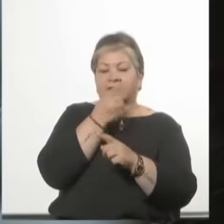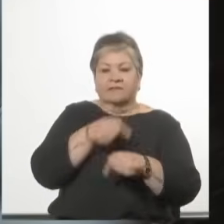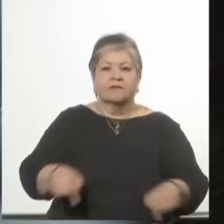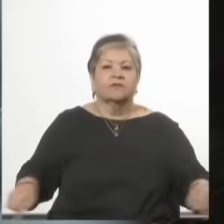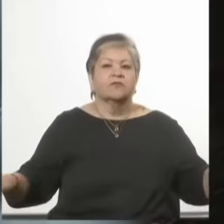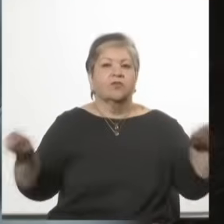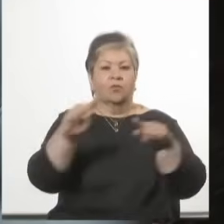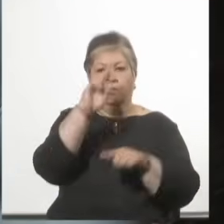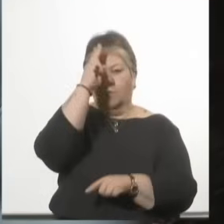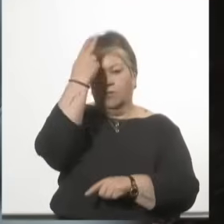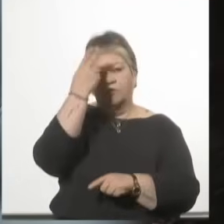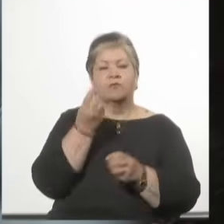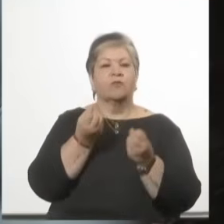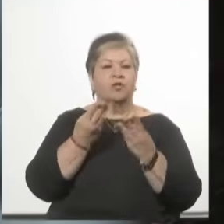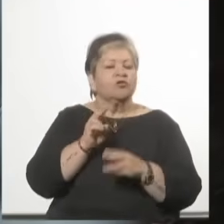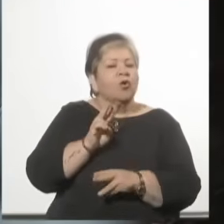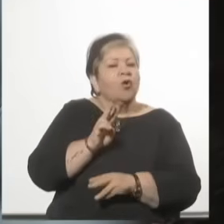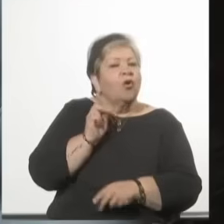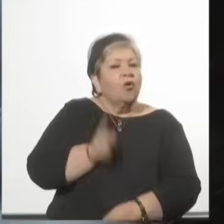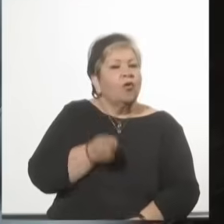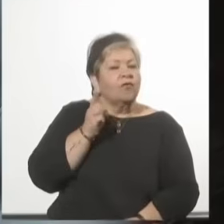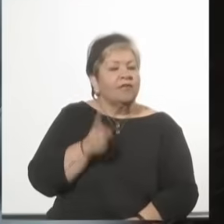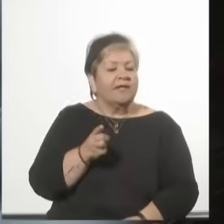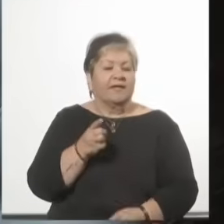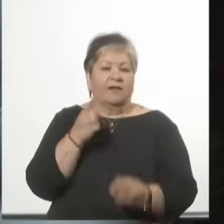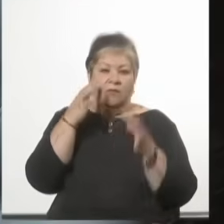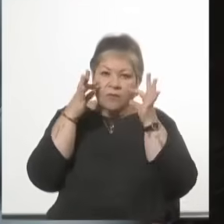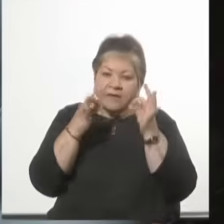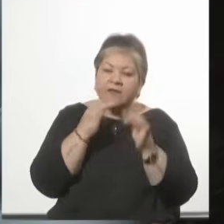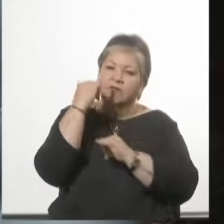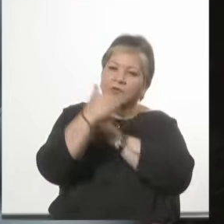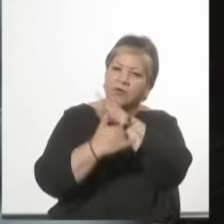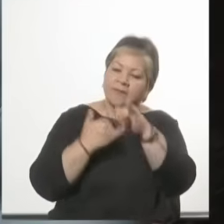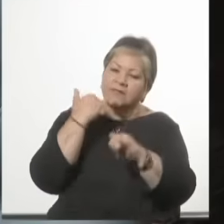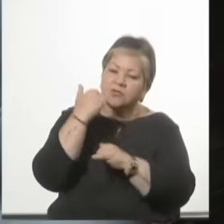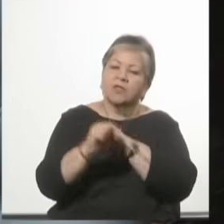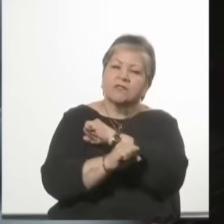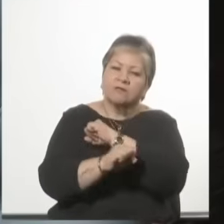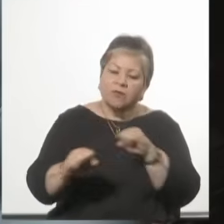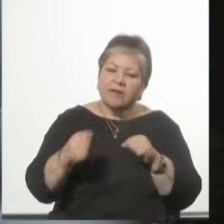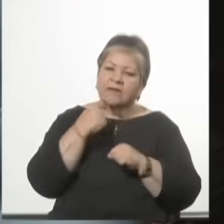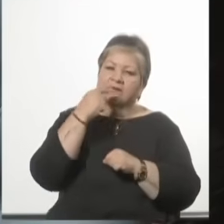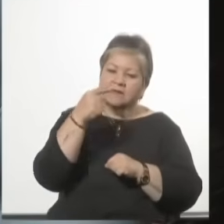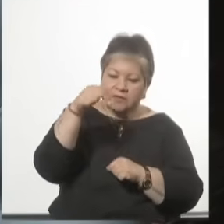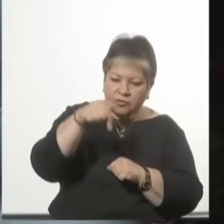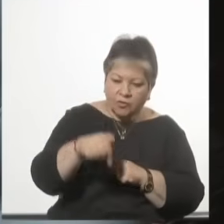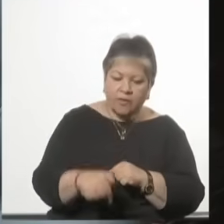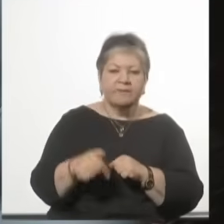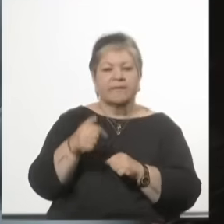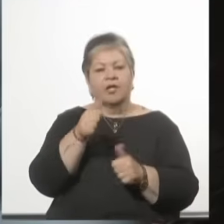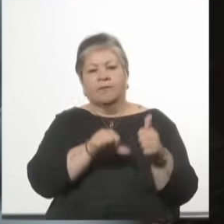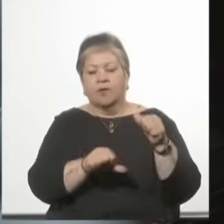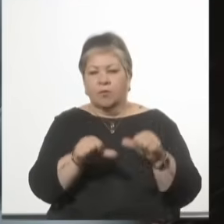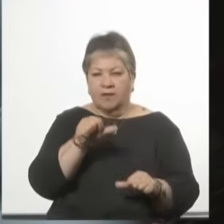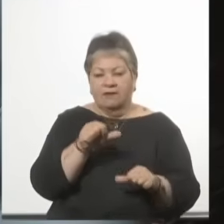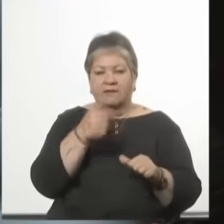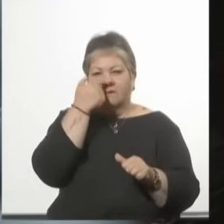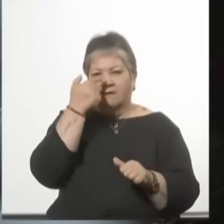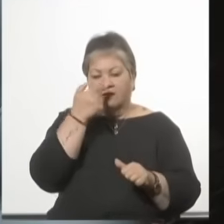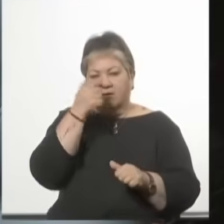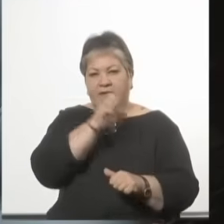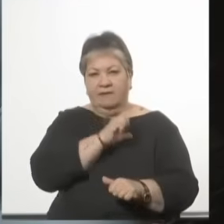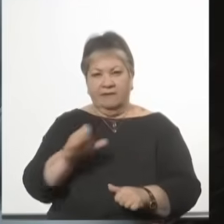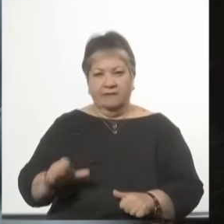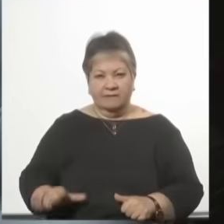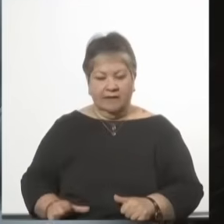como es fácil de entender, obliga a ser muy discretos en los anuncios que podamos dar en el día de hoy, a efectos de no perjudicar los intereses del Estado.